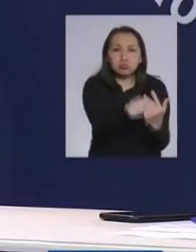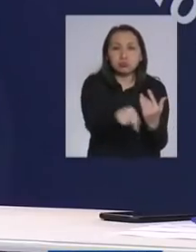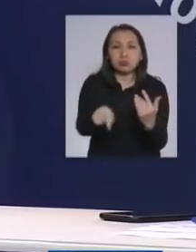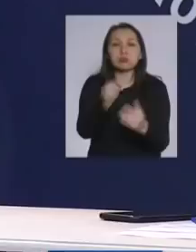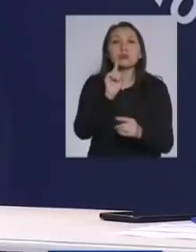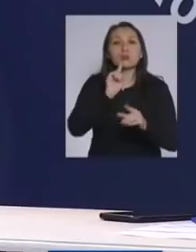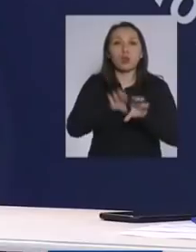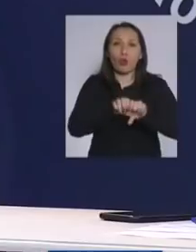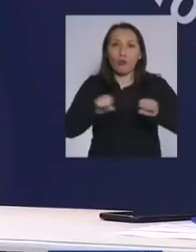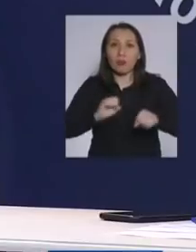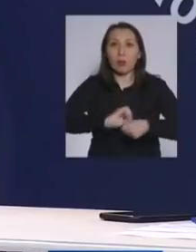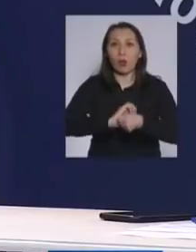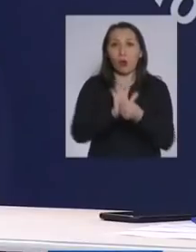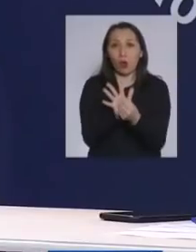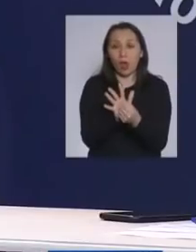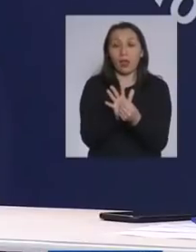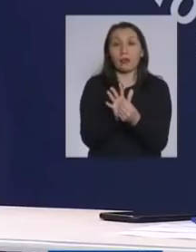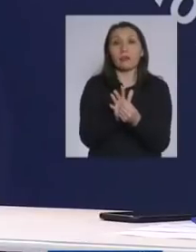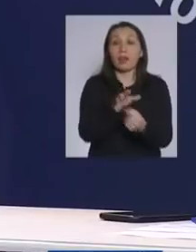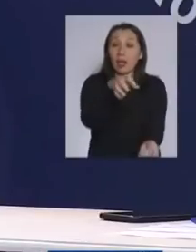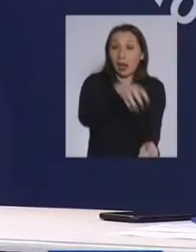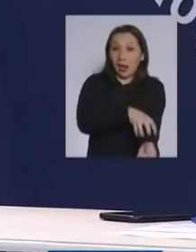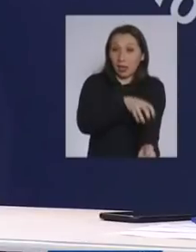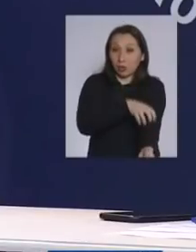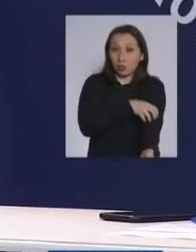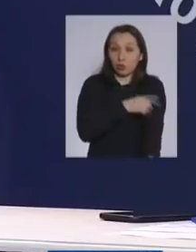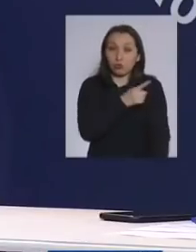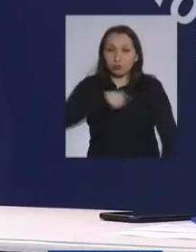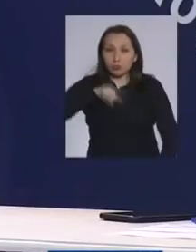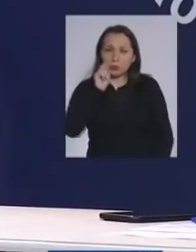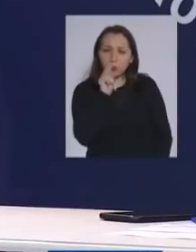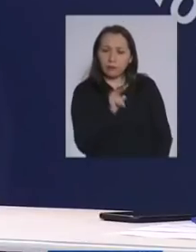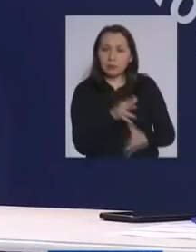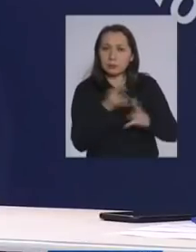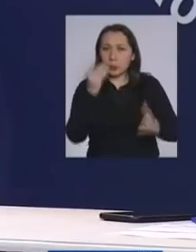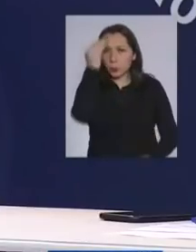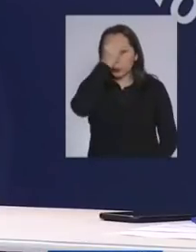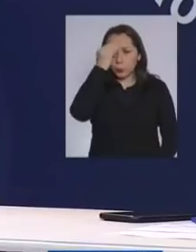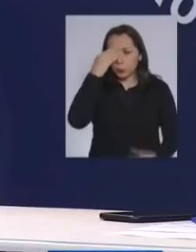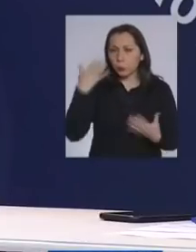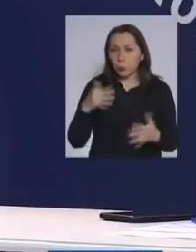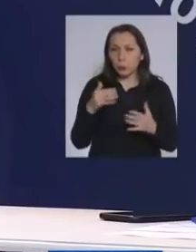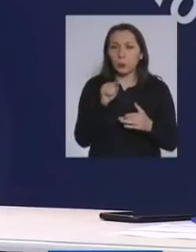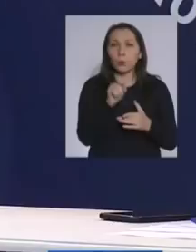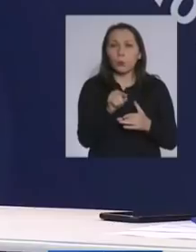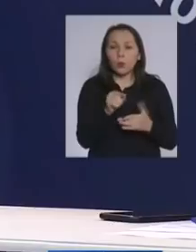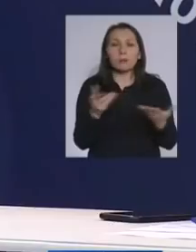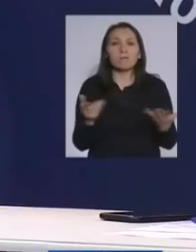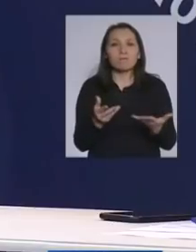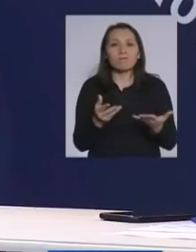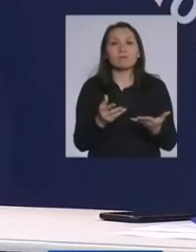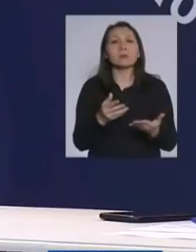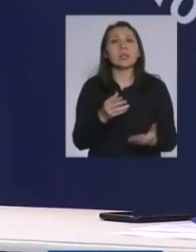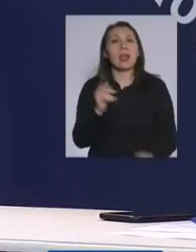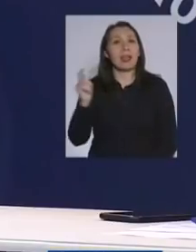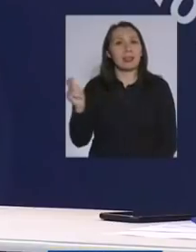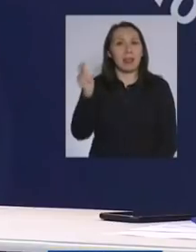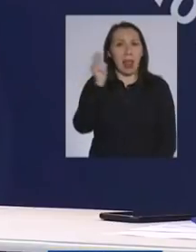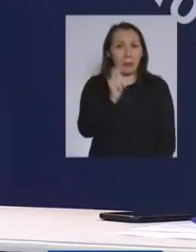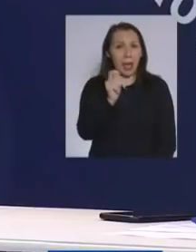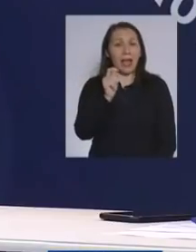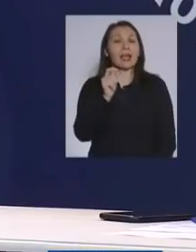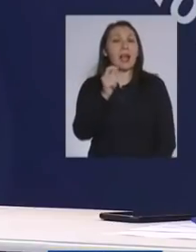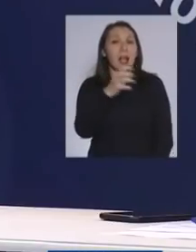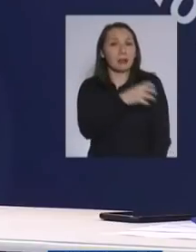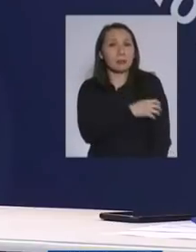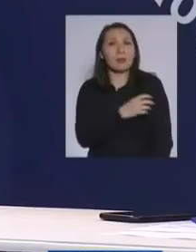de los casos confirmados. Las regiones que nosotros vemos con mayor preocupación son las regiones de Tarapacá, las